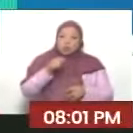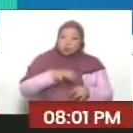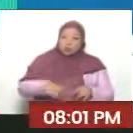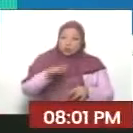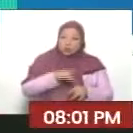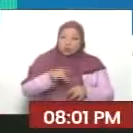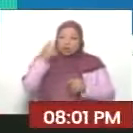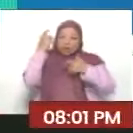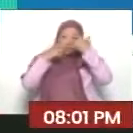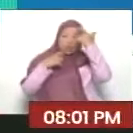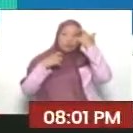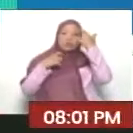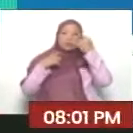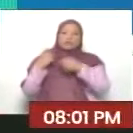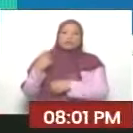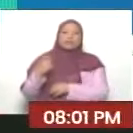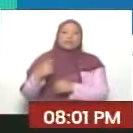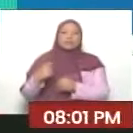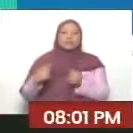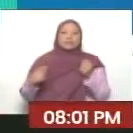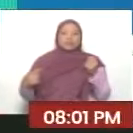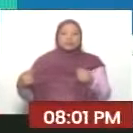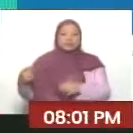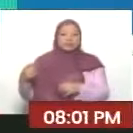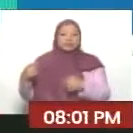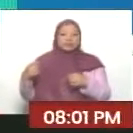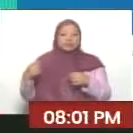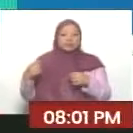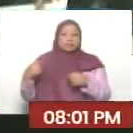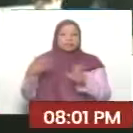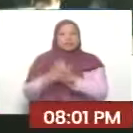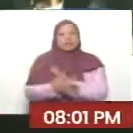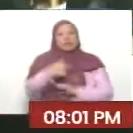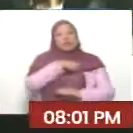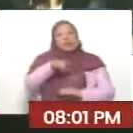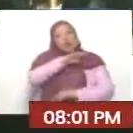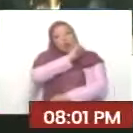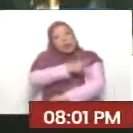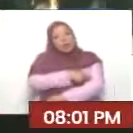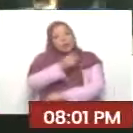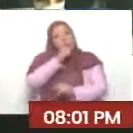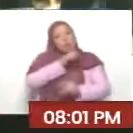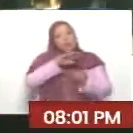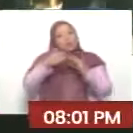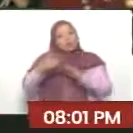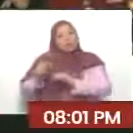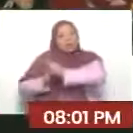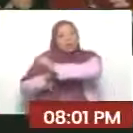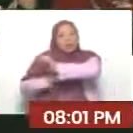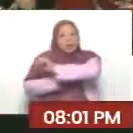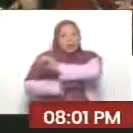por eso es que Chávez hablaba de empoderar la organización y el poder de base.